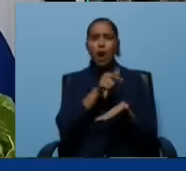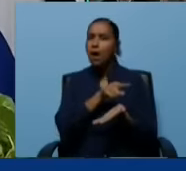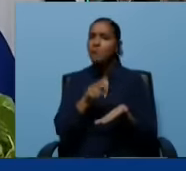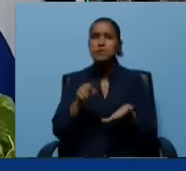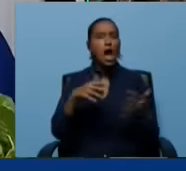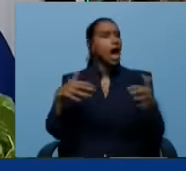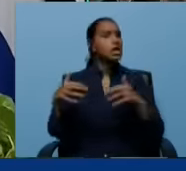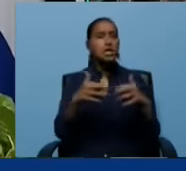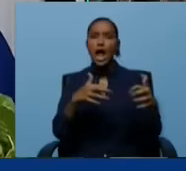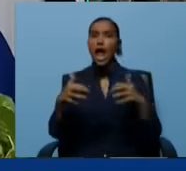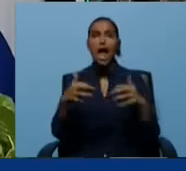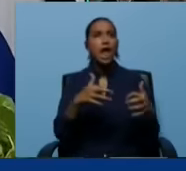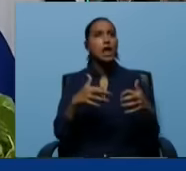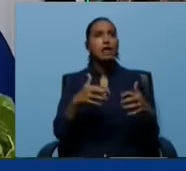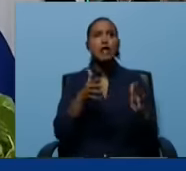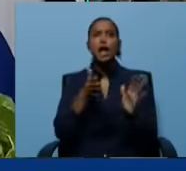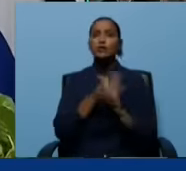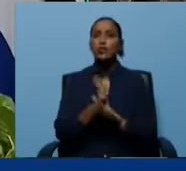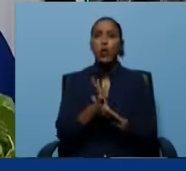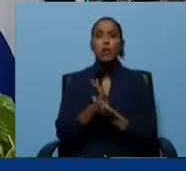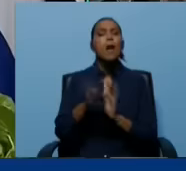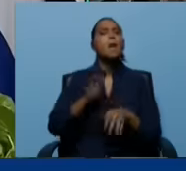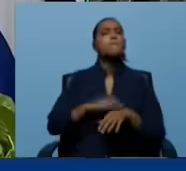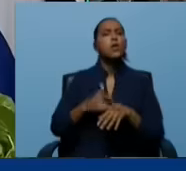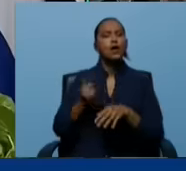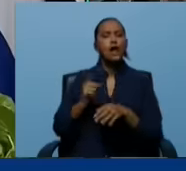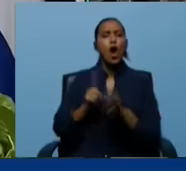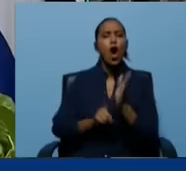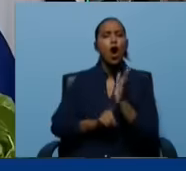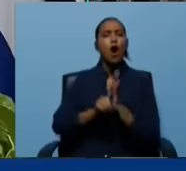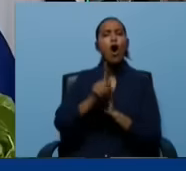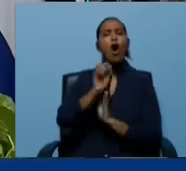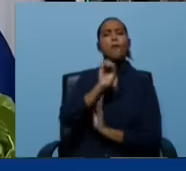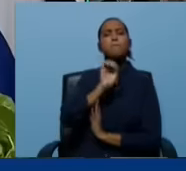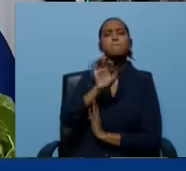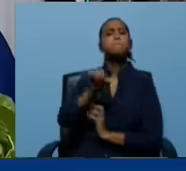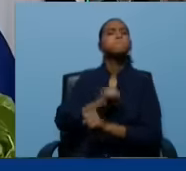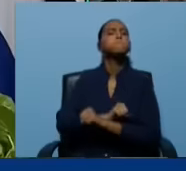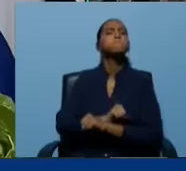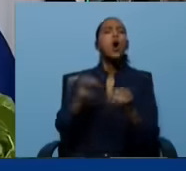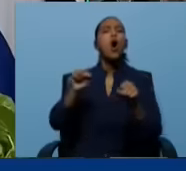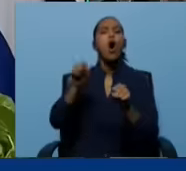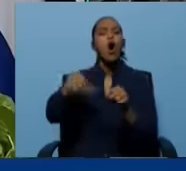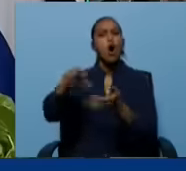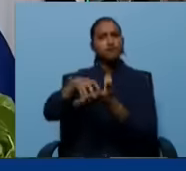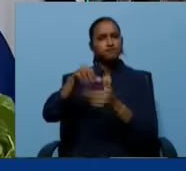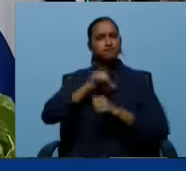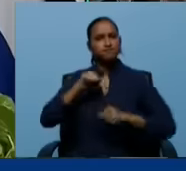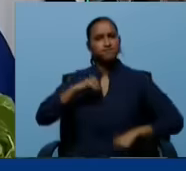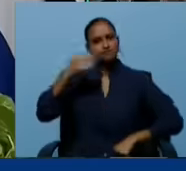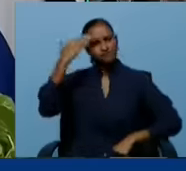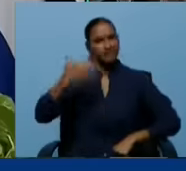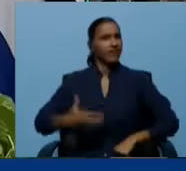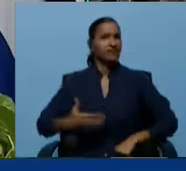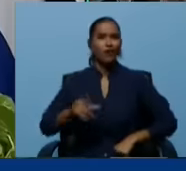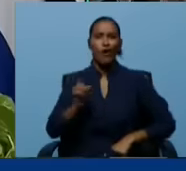No lanzaron las bombas en los frentes de guerra, sino que se las fueron a lanzar de forma